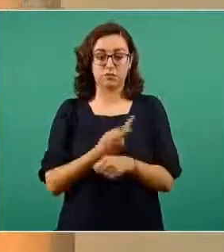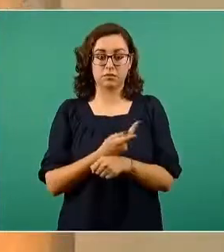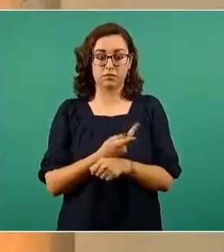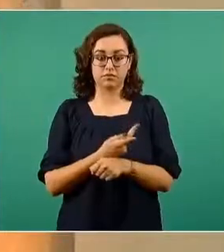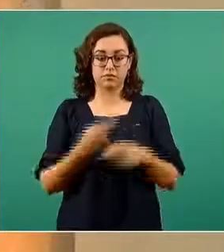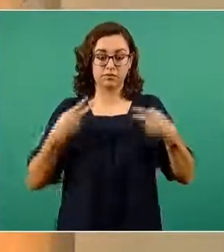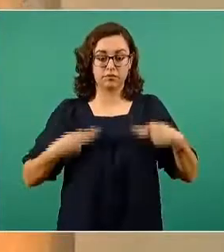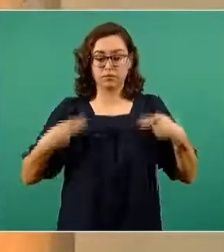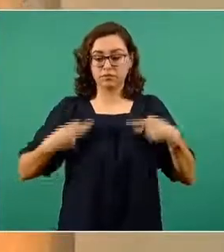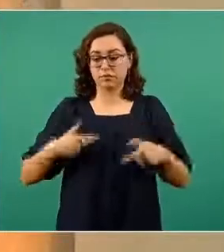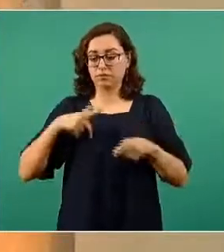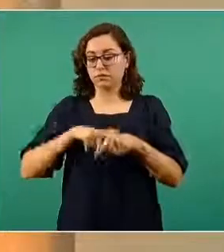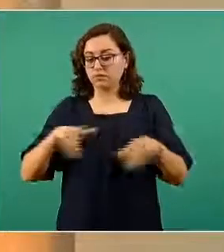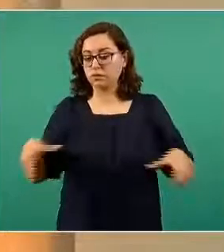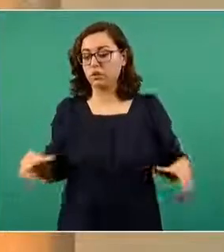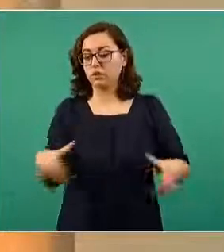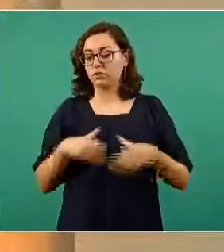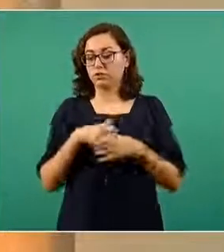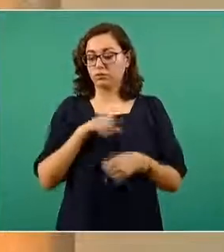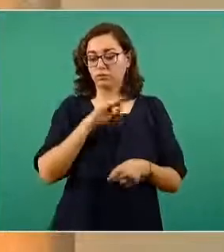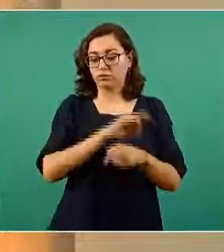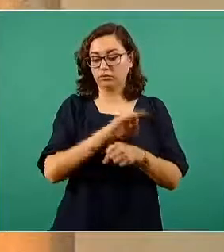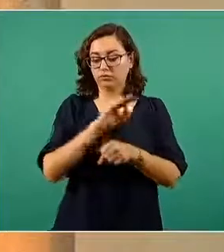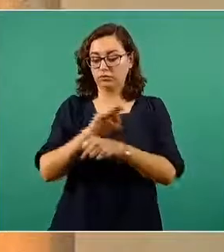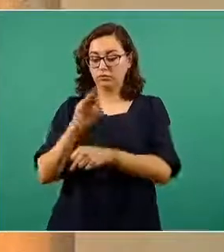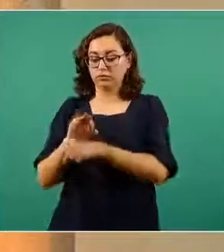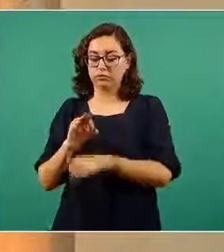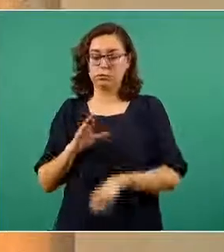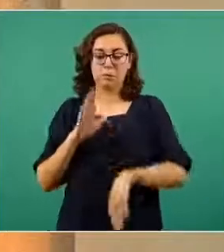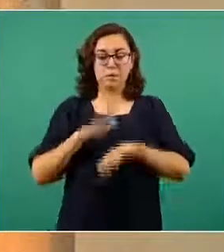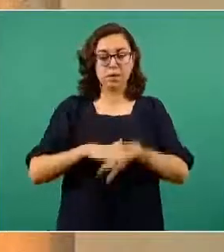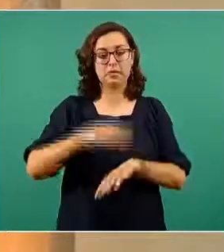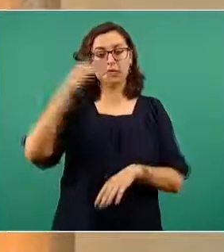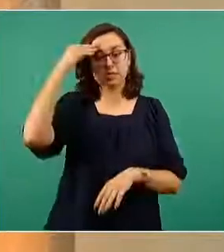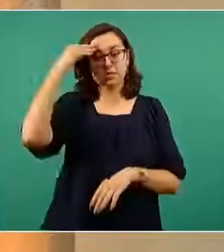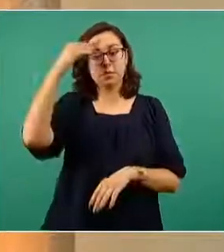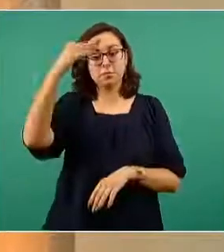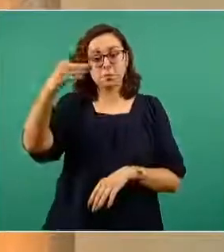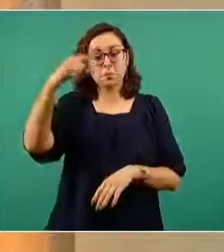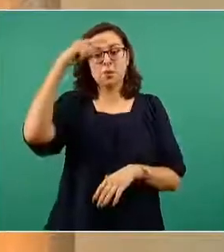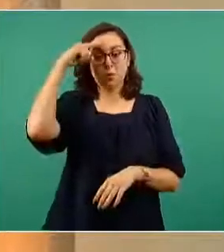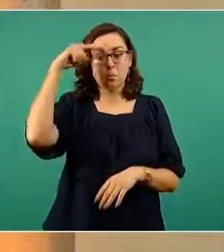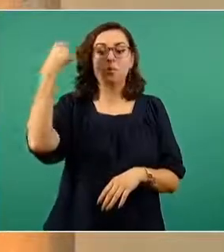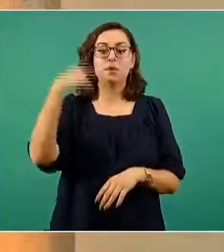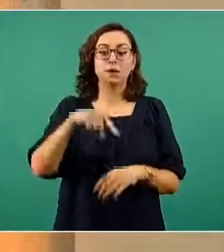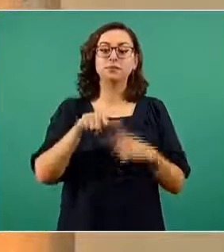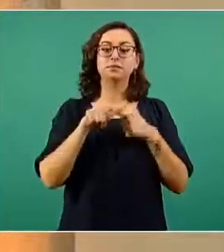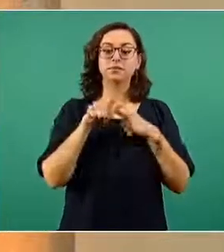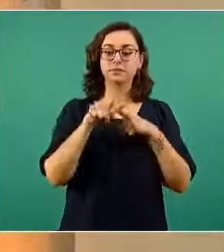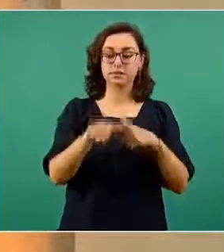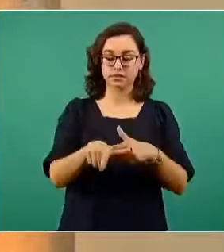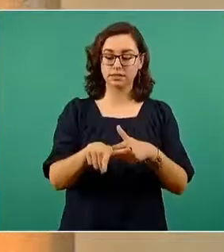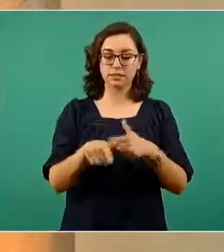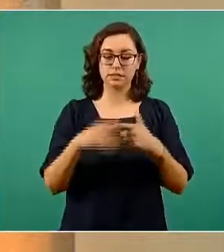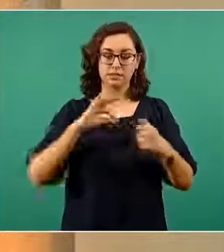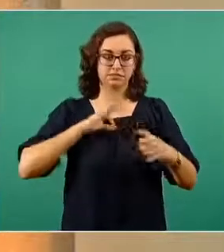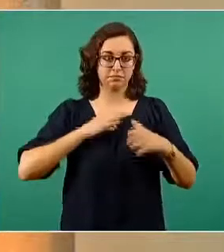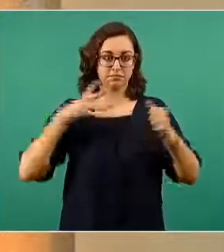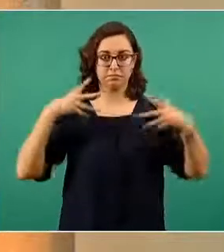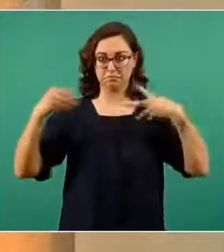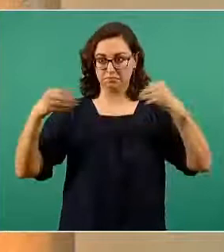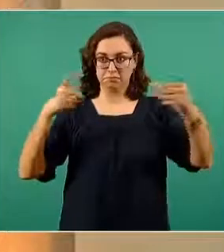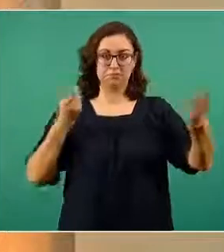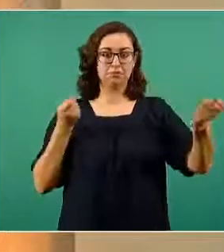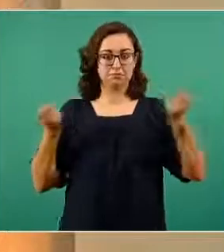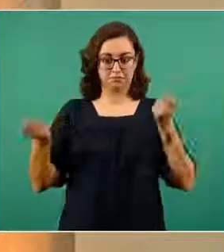personal y colectiva ganando cada vez más y más tiempo para poder mantener una presentación epidémica baja como